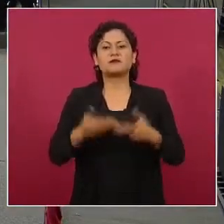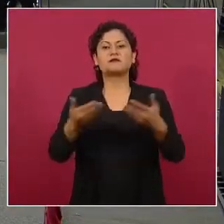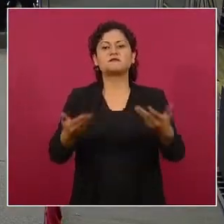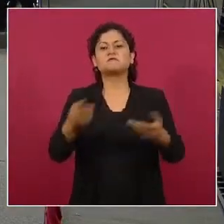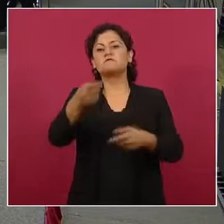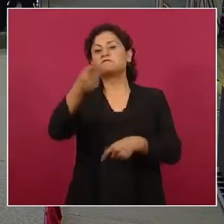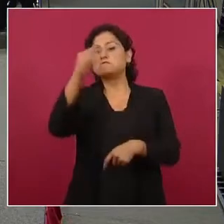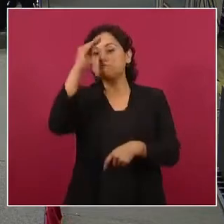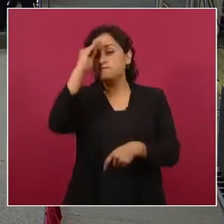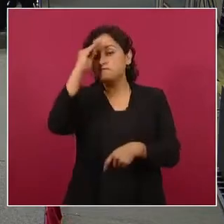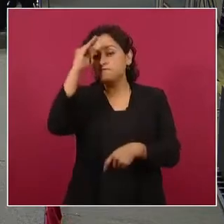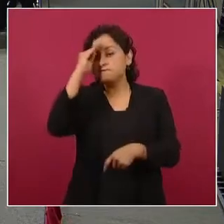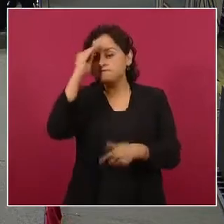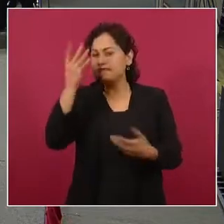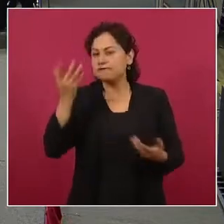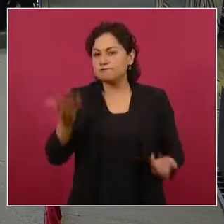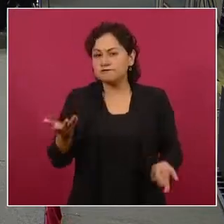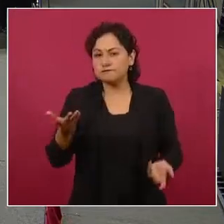imagínense